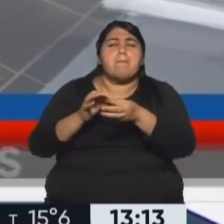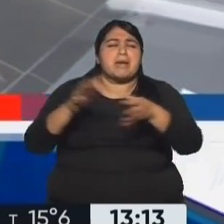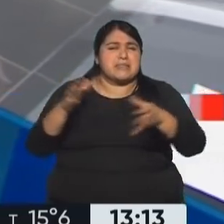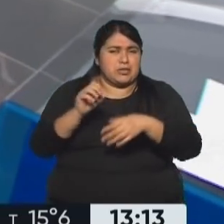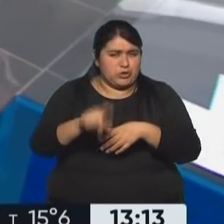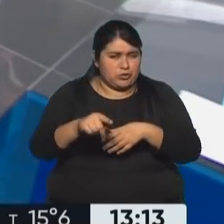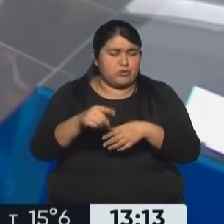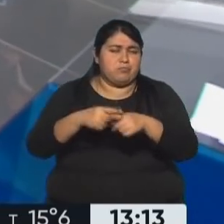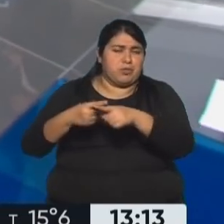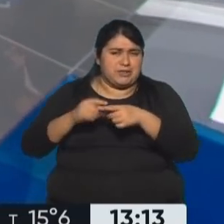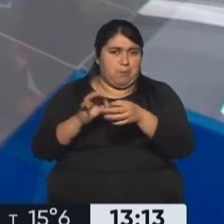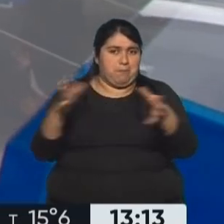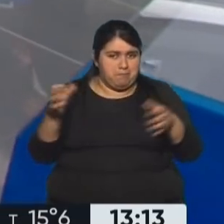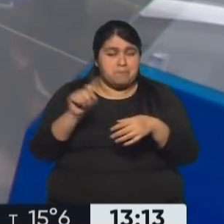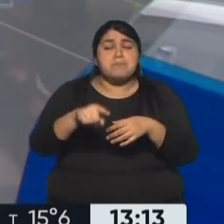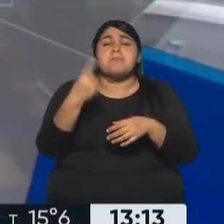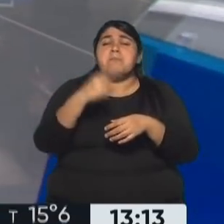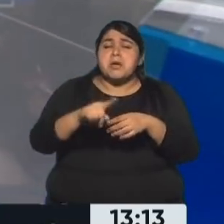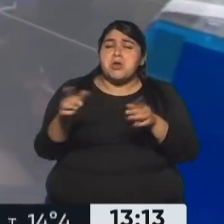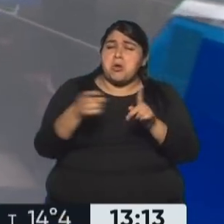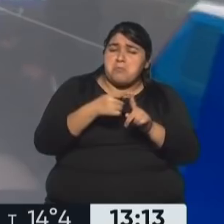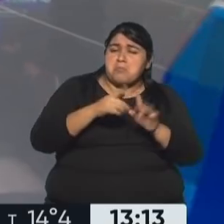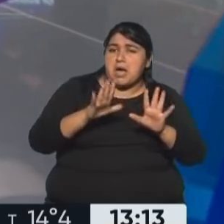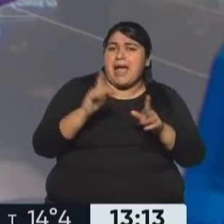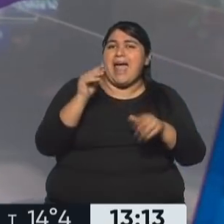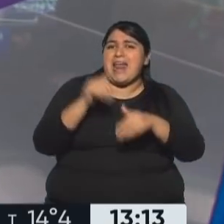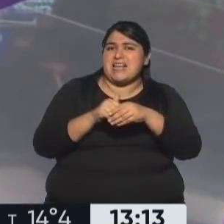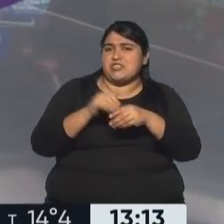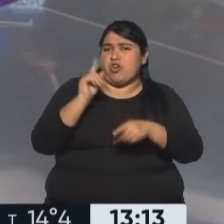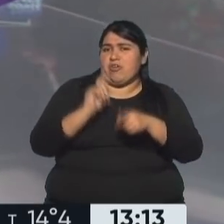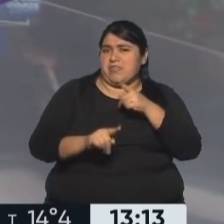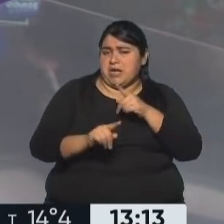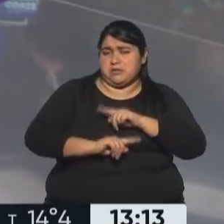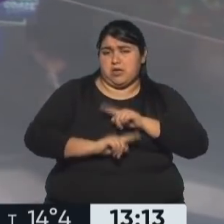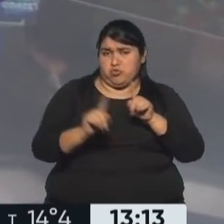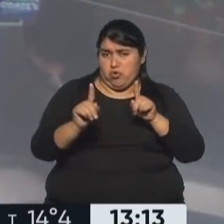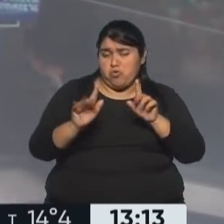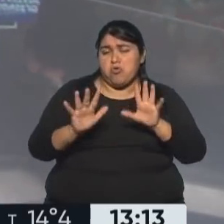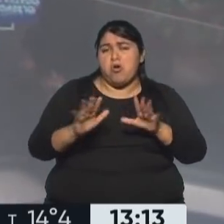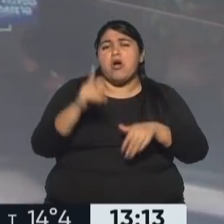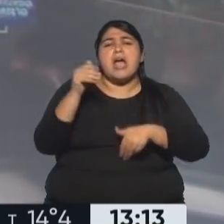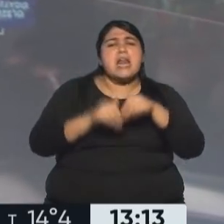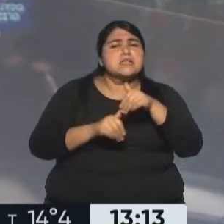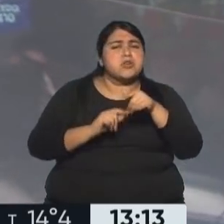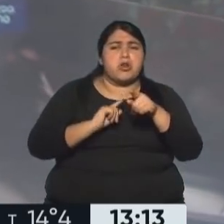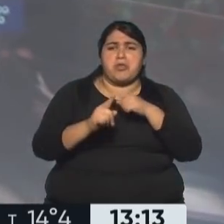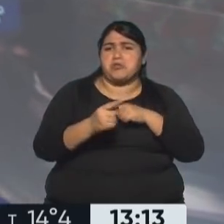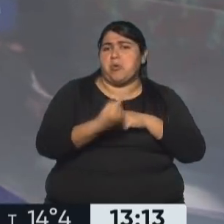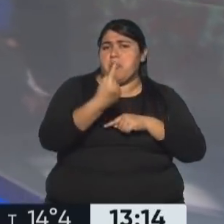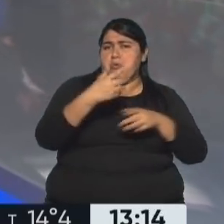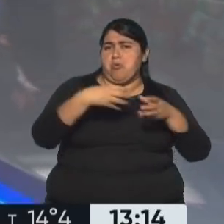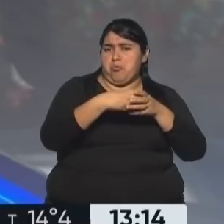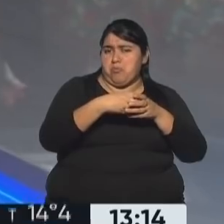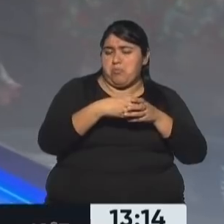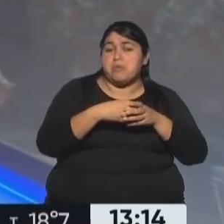cooperan con el Partido Comunista Chino. No hay elección directa, nada de esto se elige de manera directa en elecciones un hombre, un voto, digamos, según el